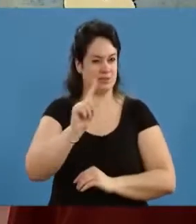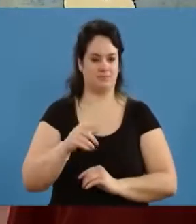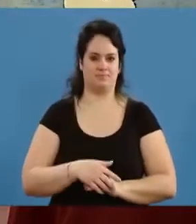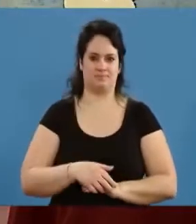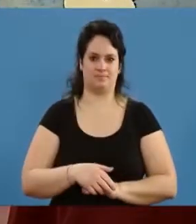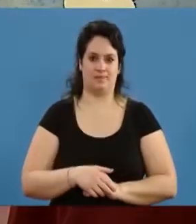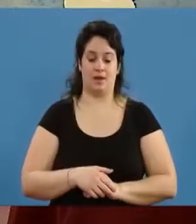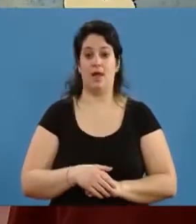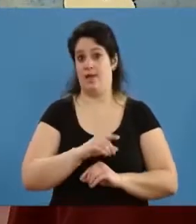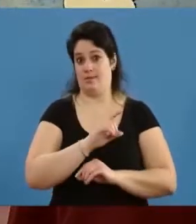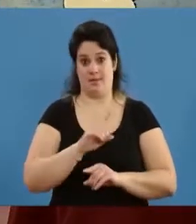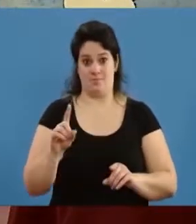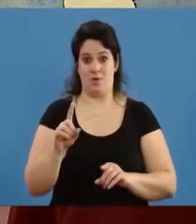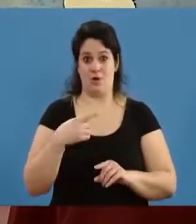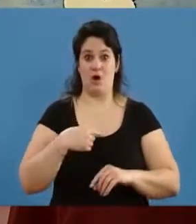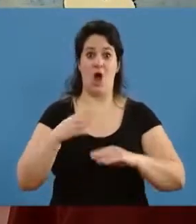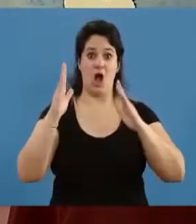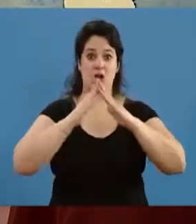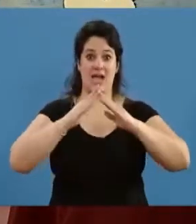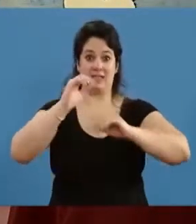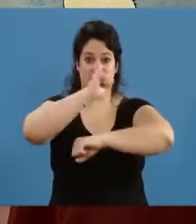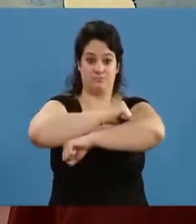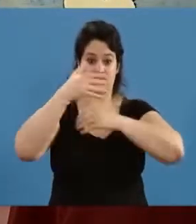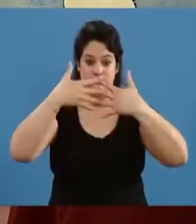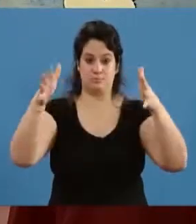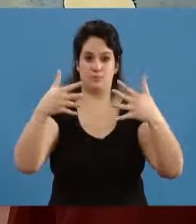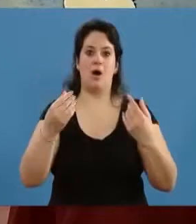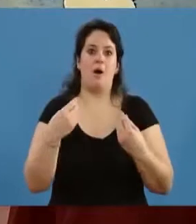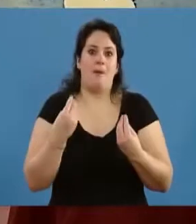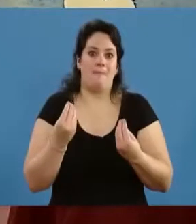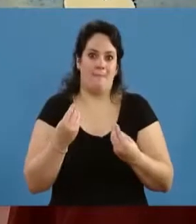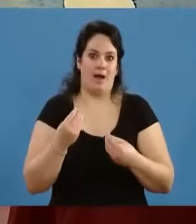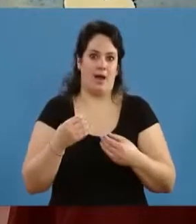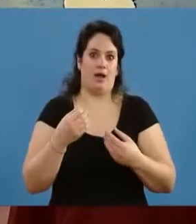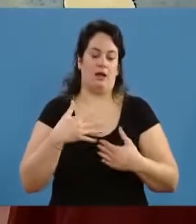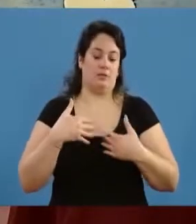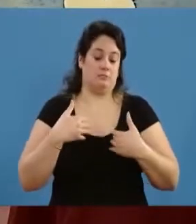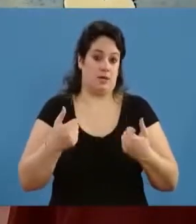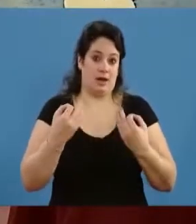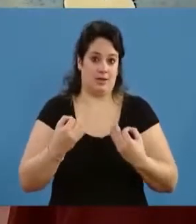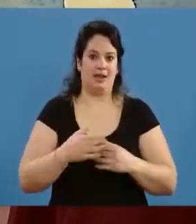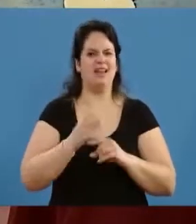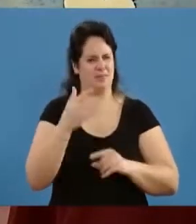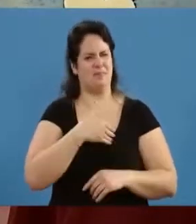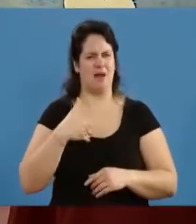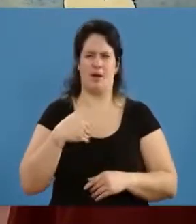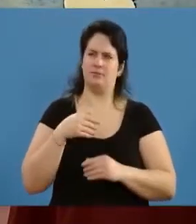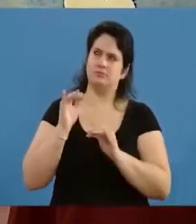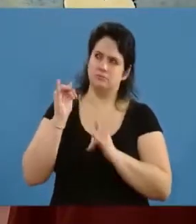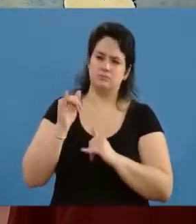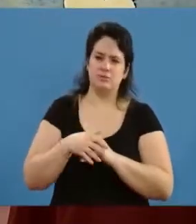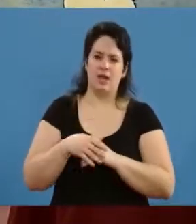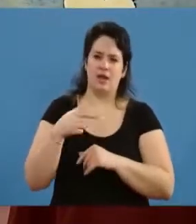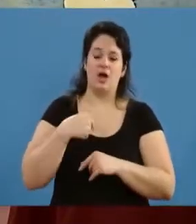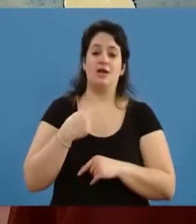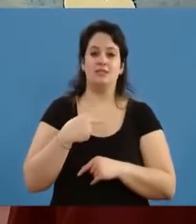se olviden de ventilar bien los ambientes, ¿sí? Y hacerle caso a mami. Y si